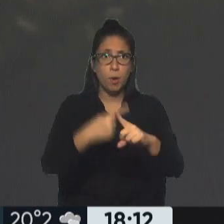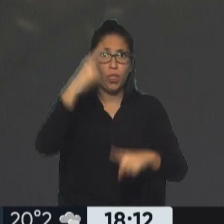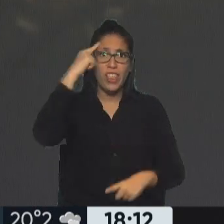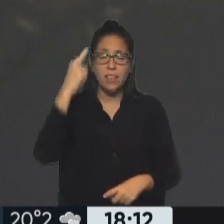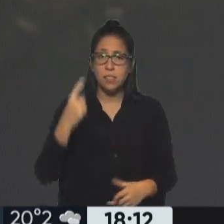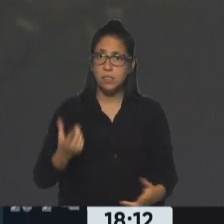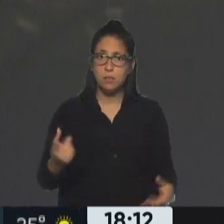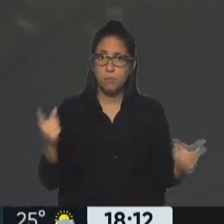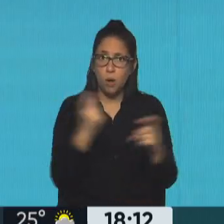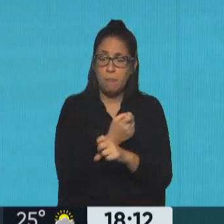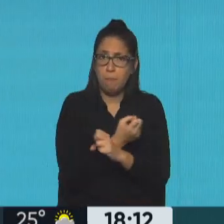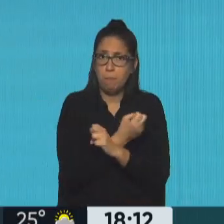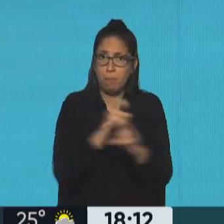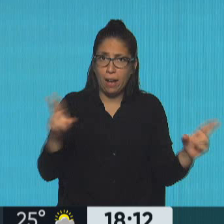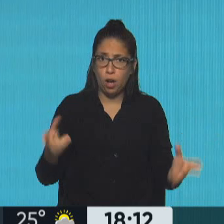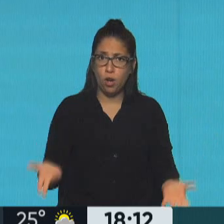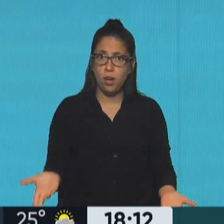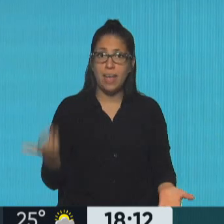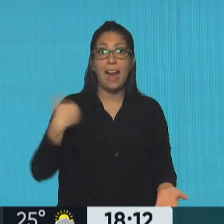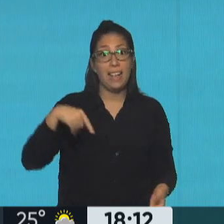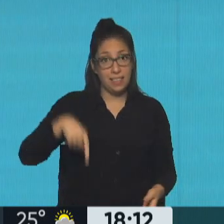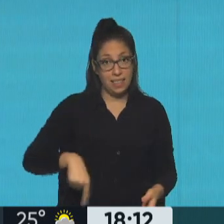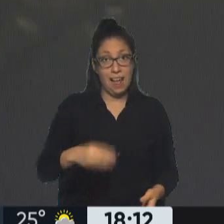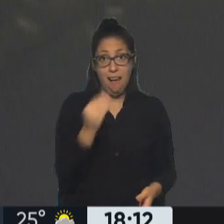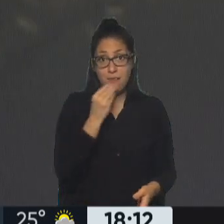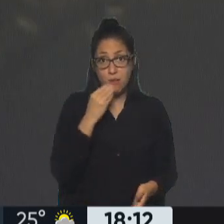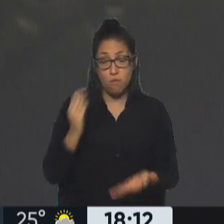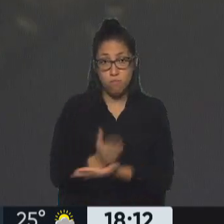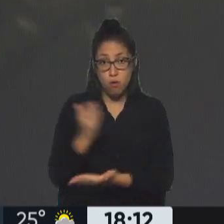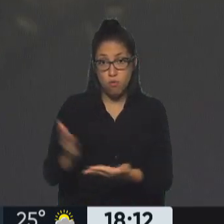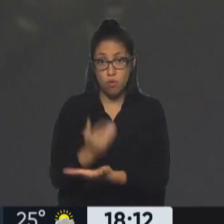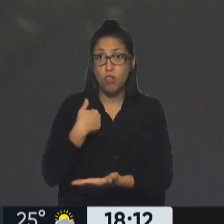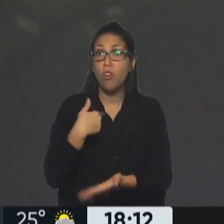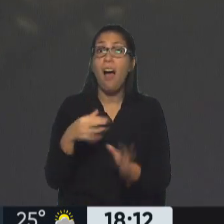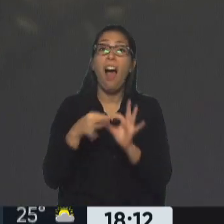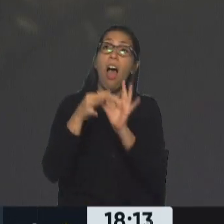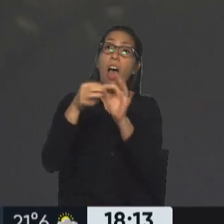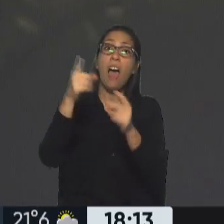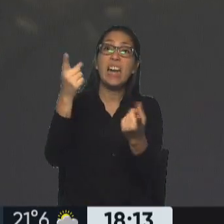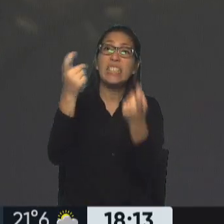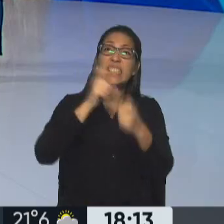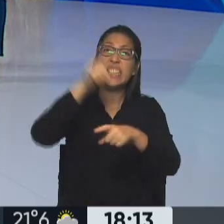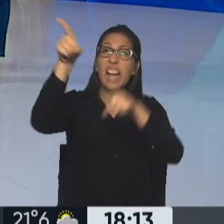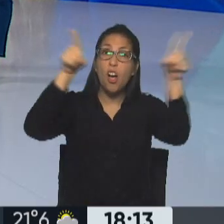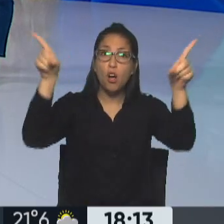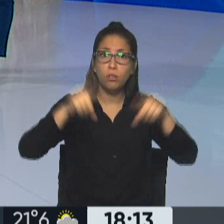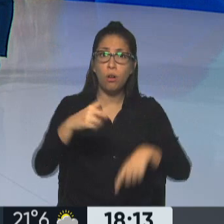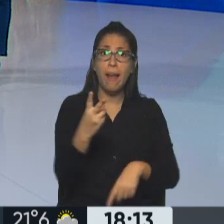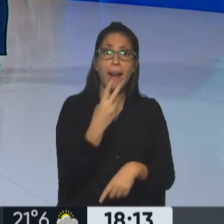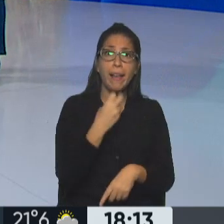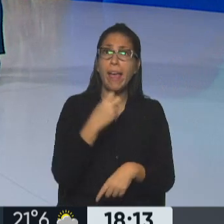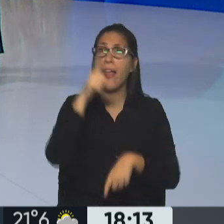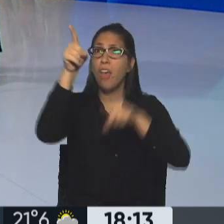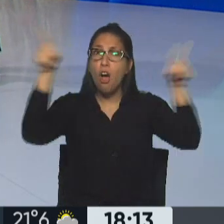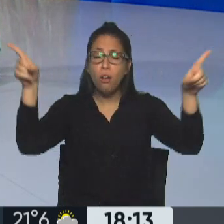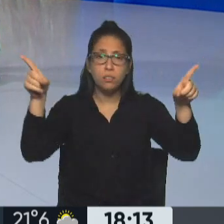problema que tienen otros países. Y Argentina, país productor de alimentos. Que además no debería depender ni de alimentos, ni de energía, ni otros